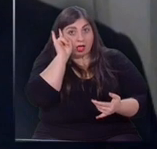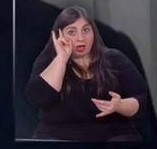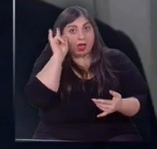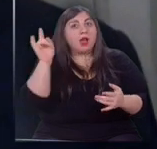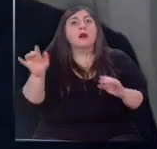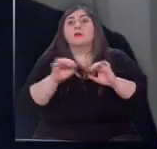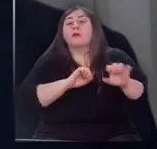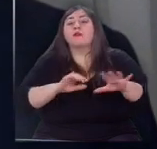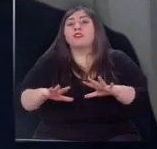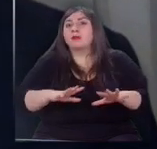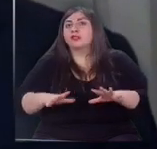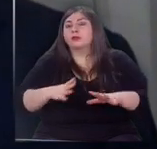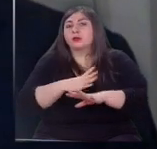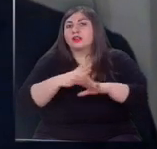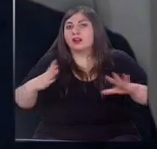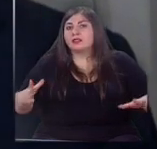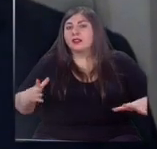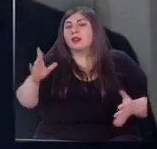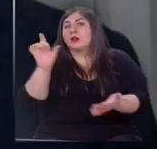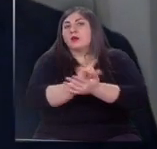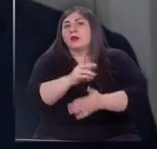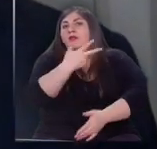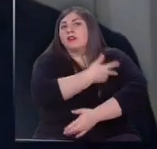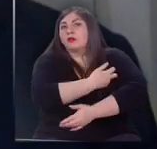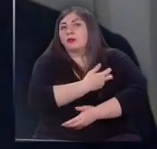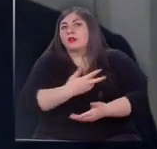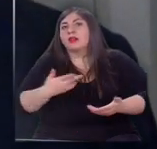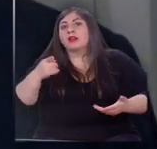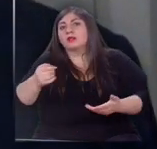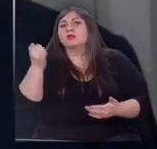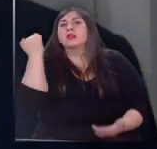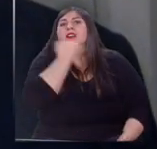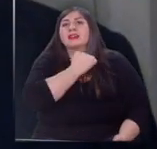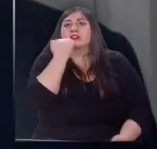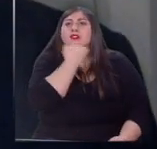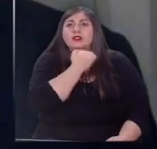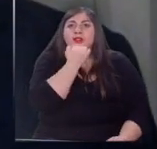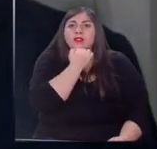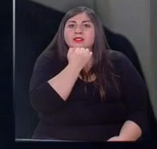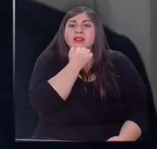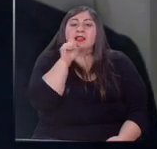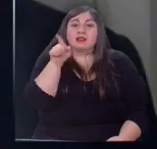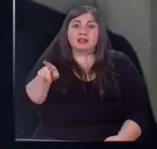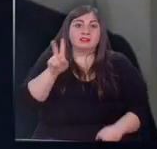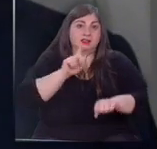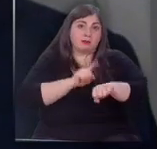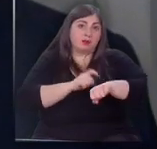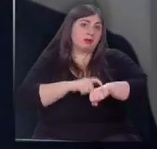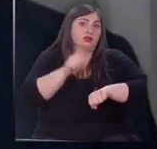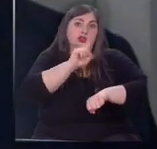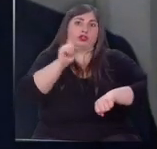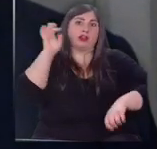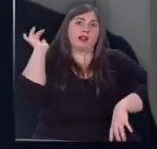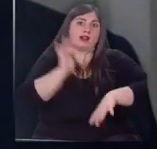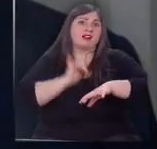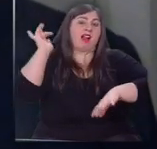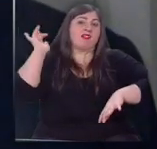muy grande en el lugar donde se vacunaba. Bueno, esos errores que en aquel momento no eran graves